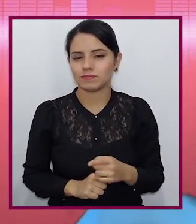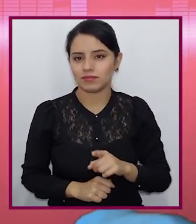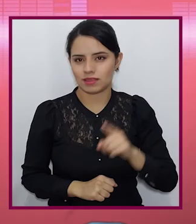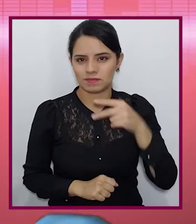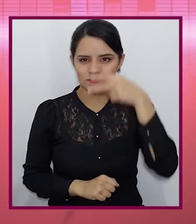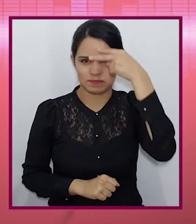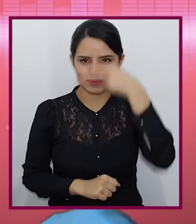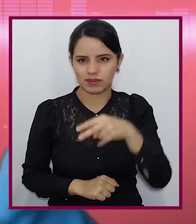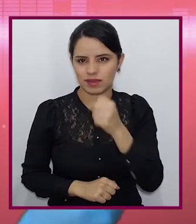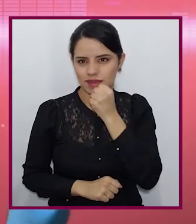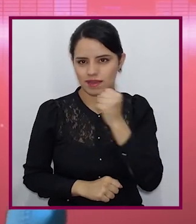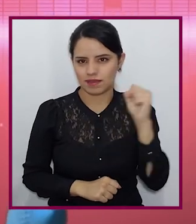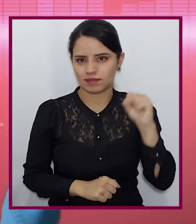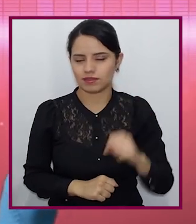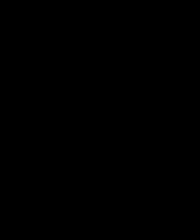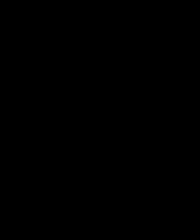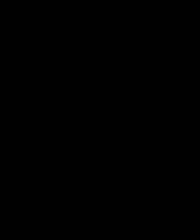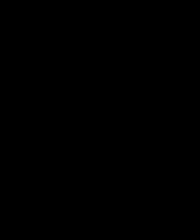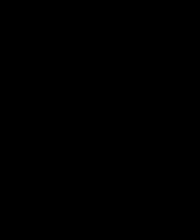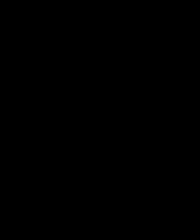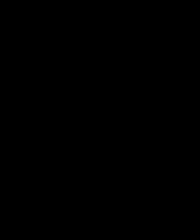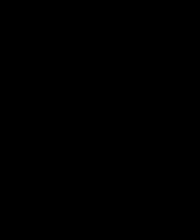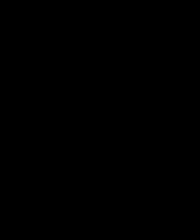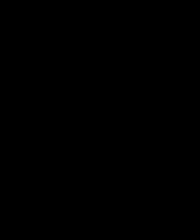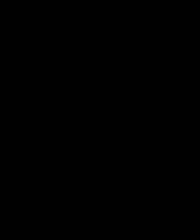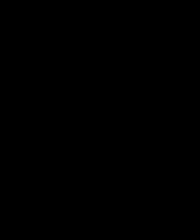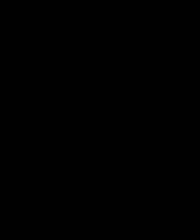Chequen a este talento mexicano.